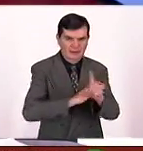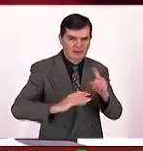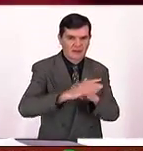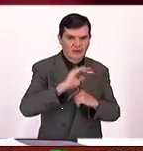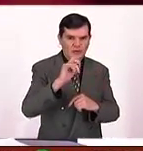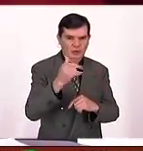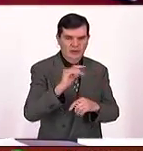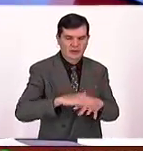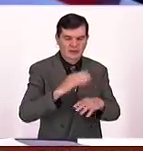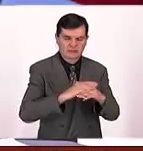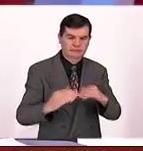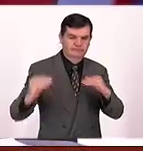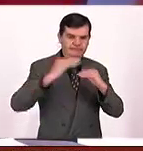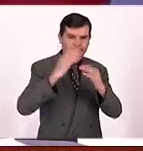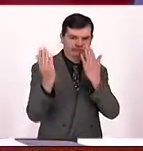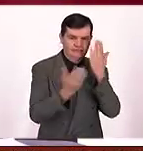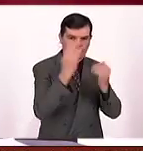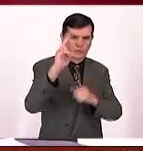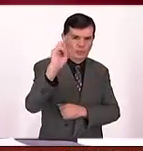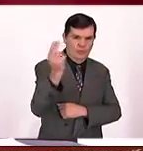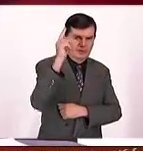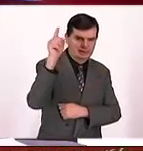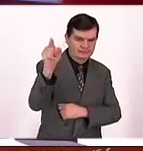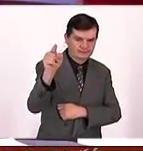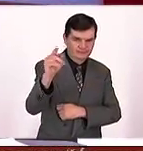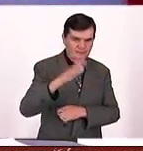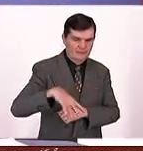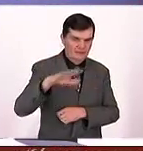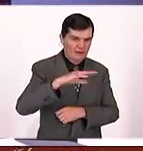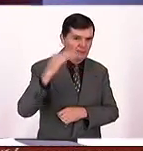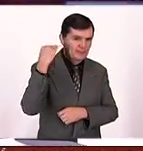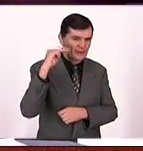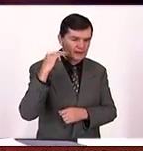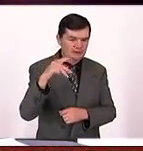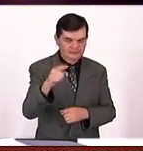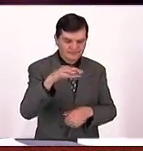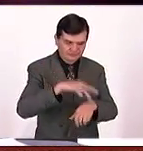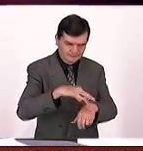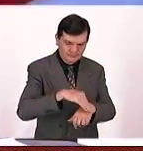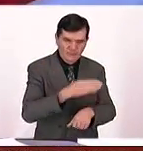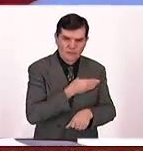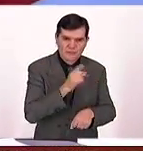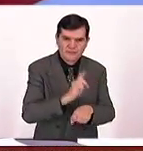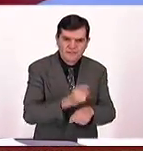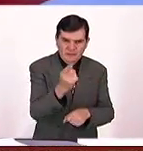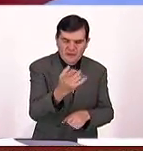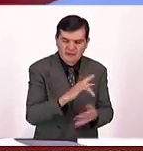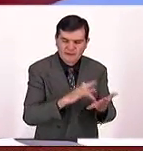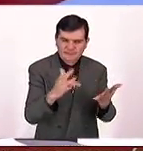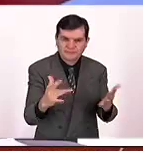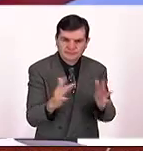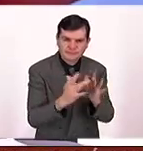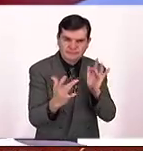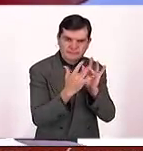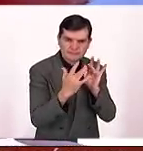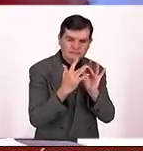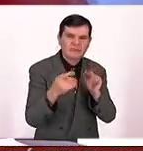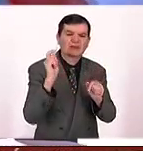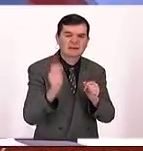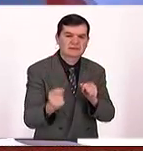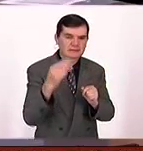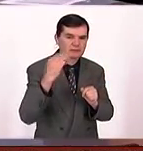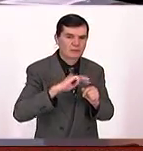Escuela Nacional de Estudios Superiores de la UNAM, Unidad Morelia. Doctor, muy buenos días, gracias por estar con nosotros. ¿Qué tal,